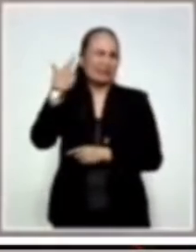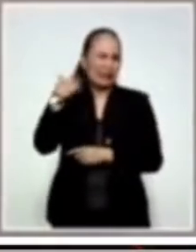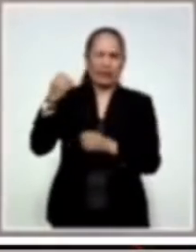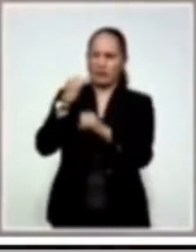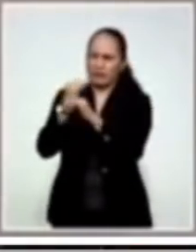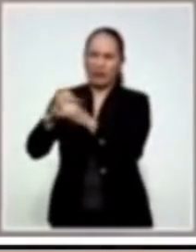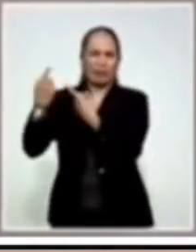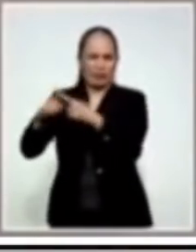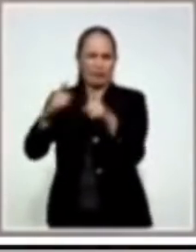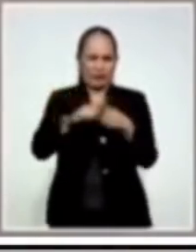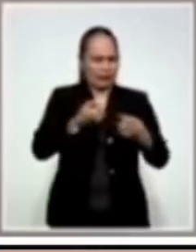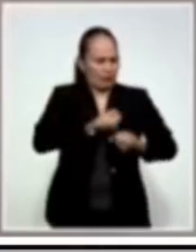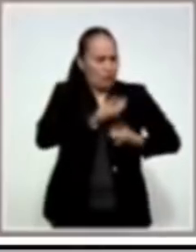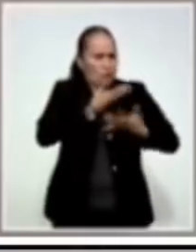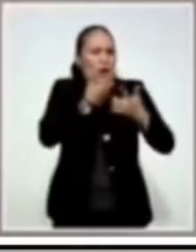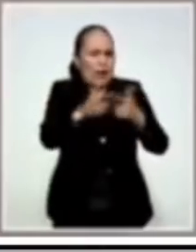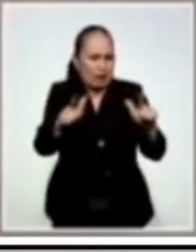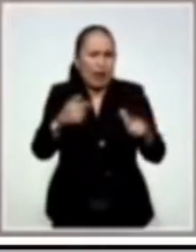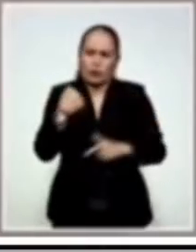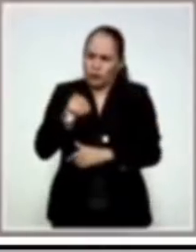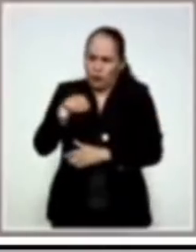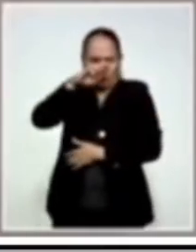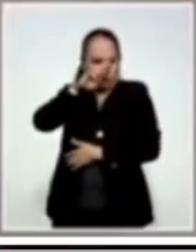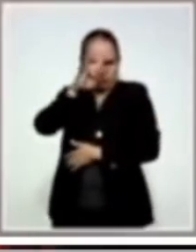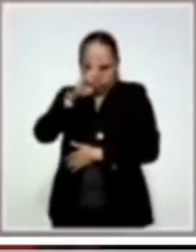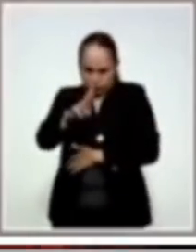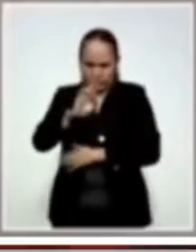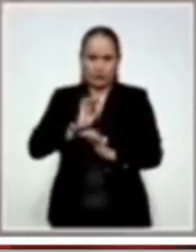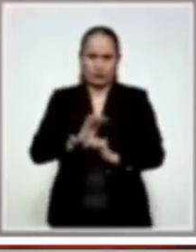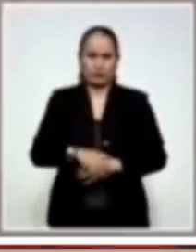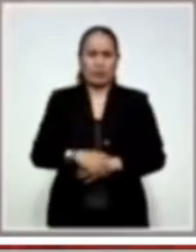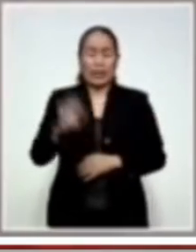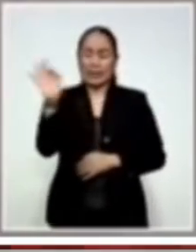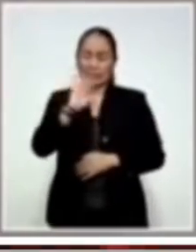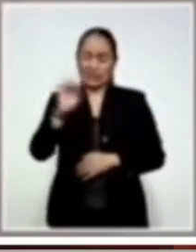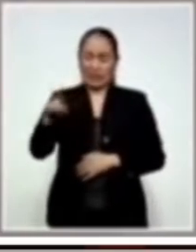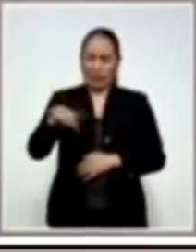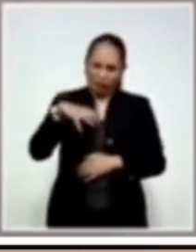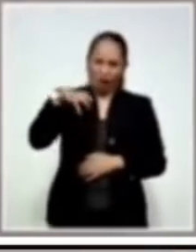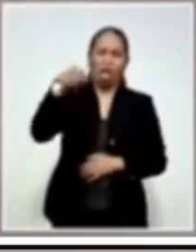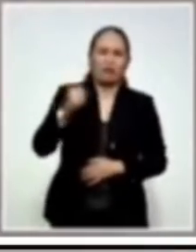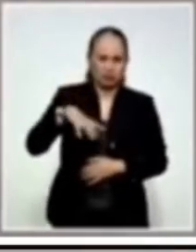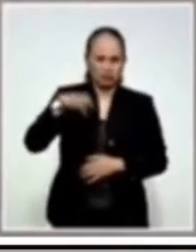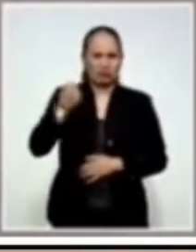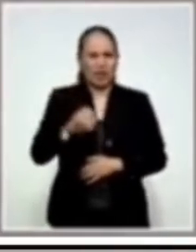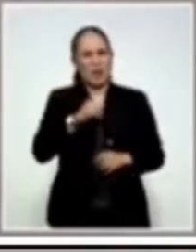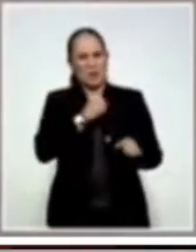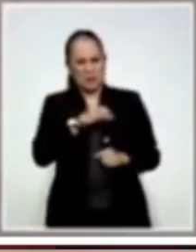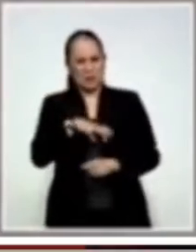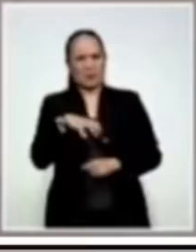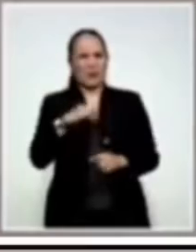hacer ejercicio de su libertad de expresión, aunque el ejercicio sea abusivo, excesivo,